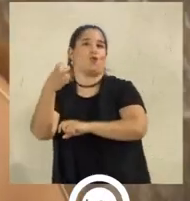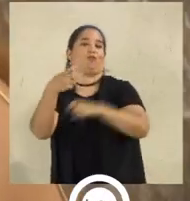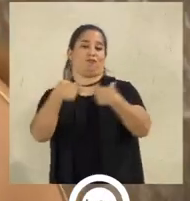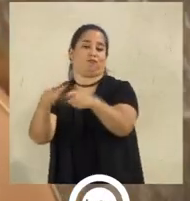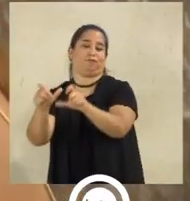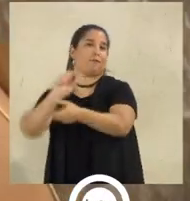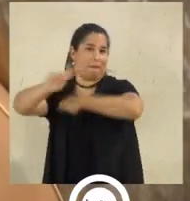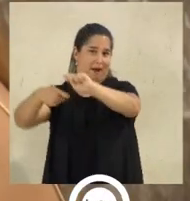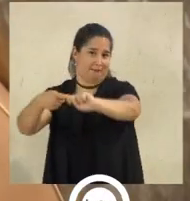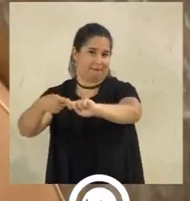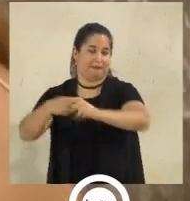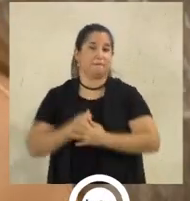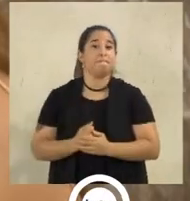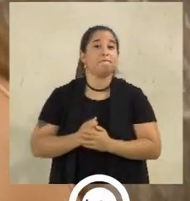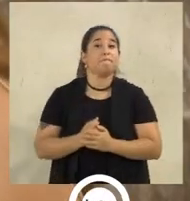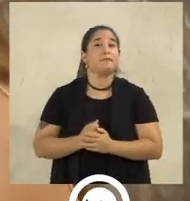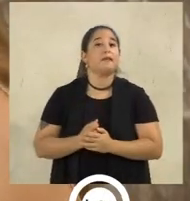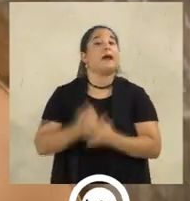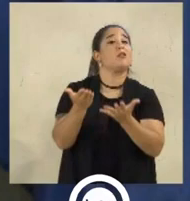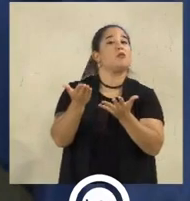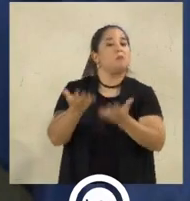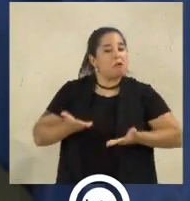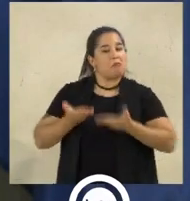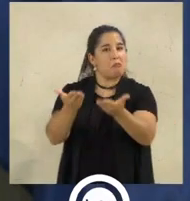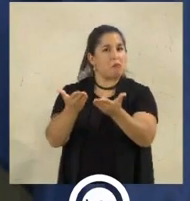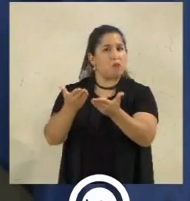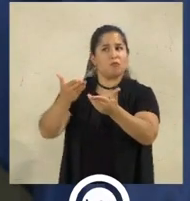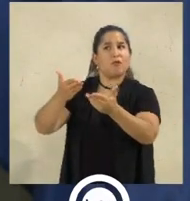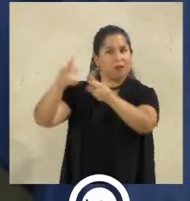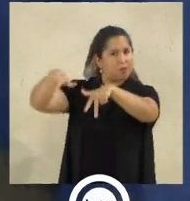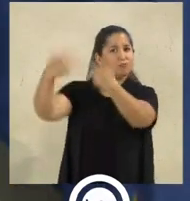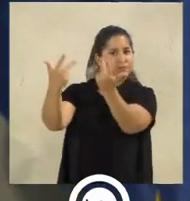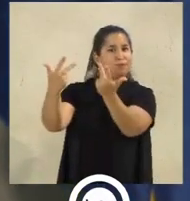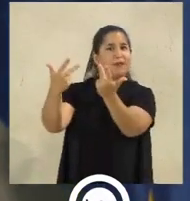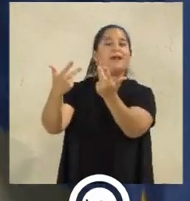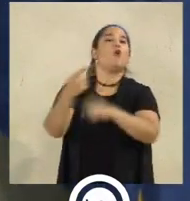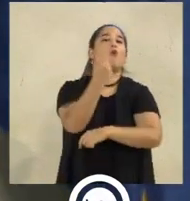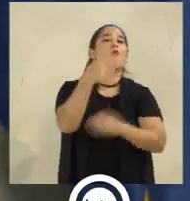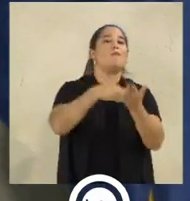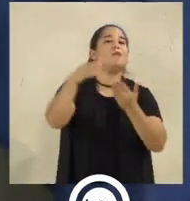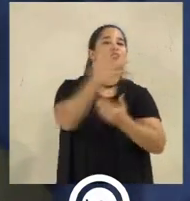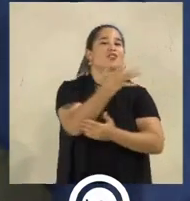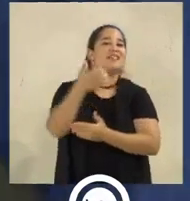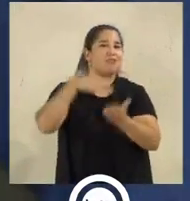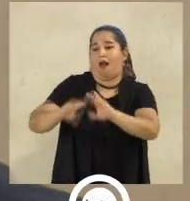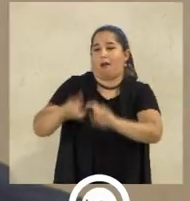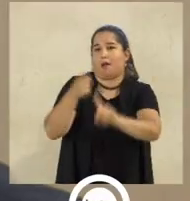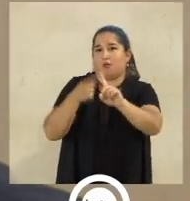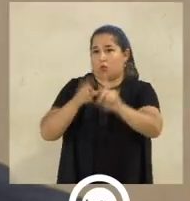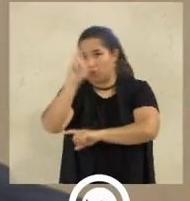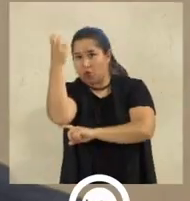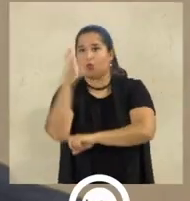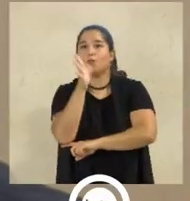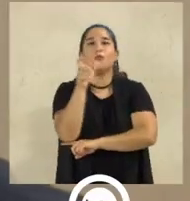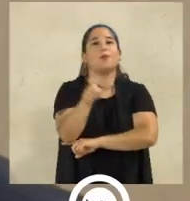un desarrollo económico, social y o territorial del municipio. Hoy el Pleno del Ayuntamiento ha aprobado el reglamento para